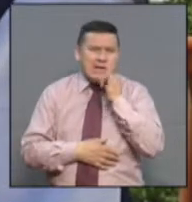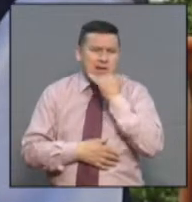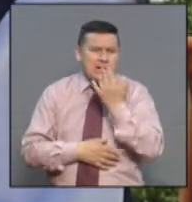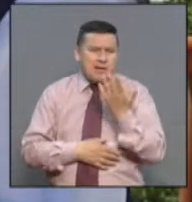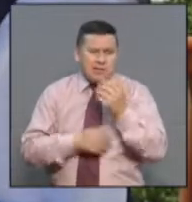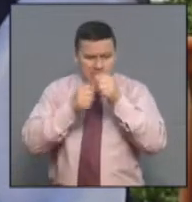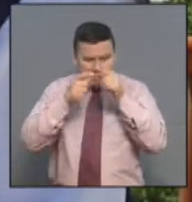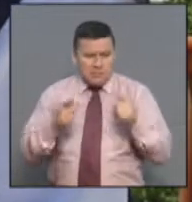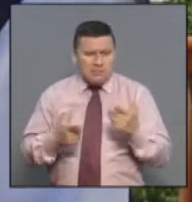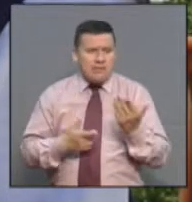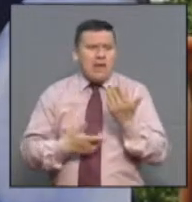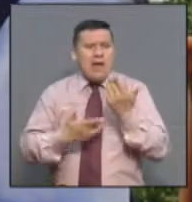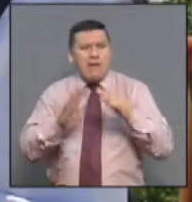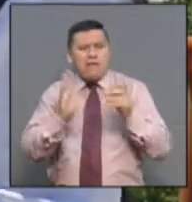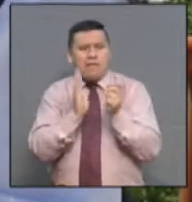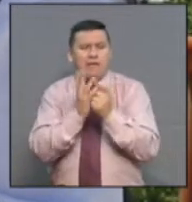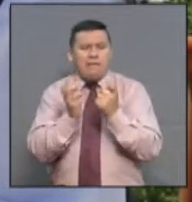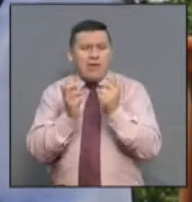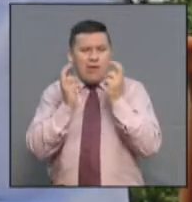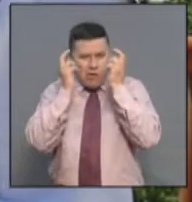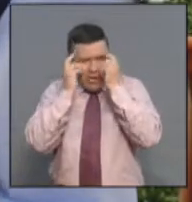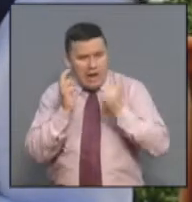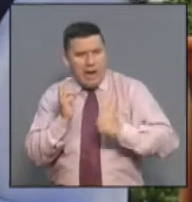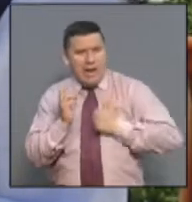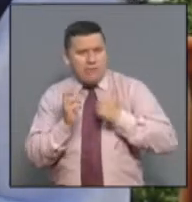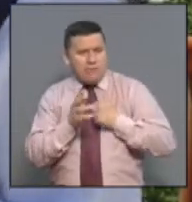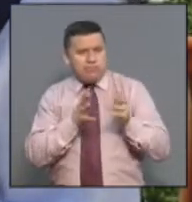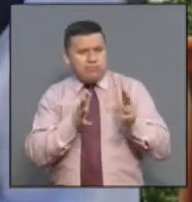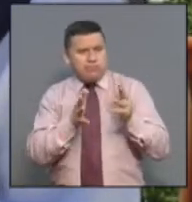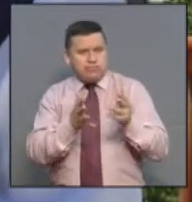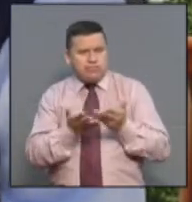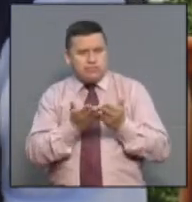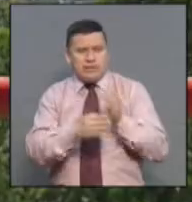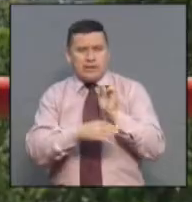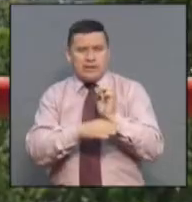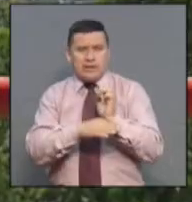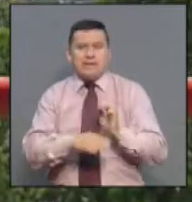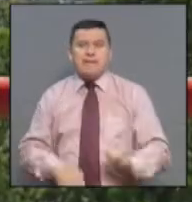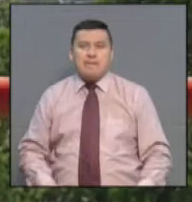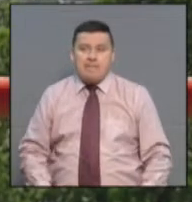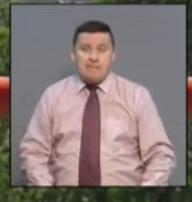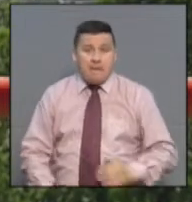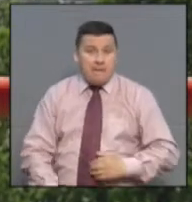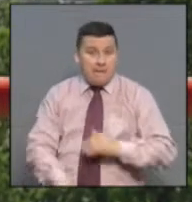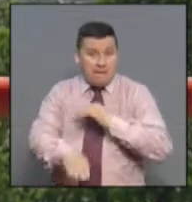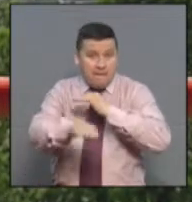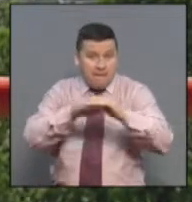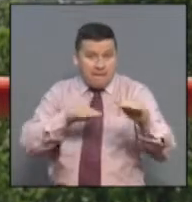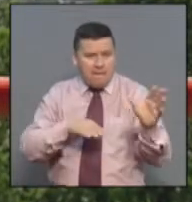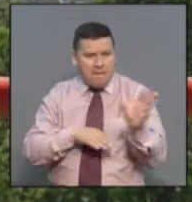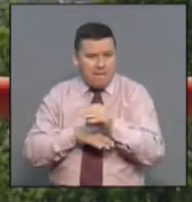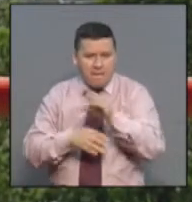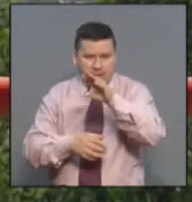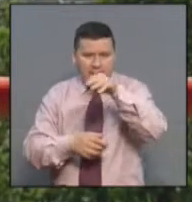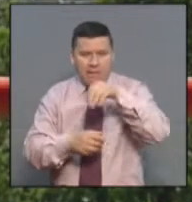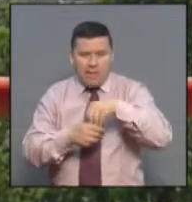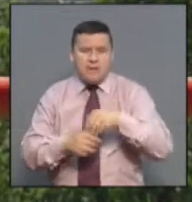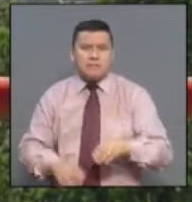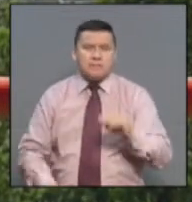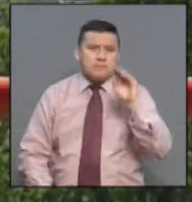en lo público, pero es muchas veces por falta de conocimiento y no aprovechar las capacitaciones que ofrece la entidad? No, invitarlos tanto